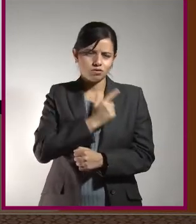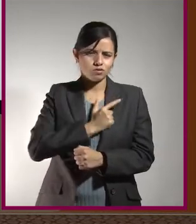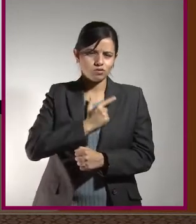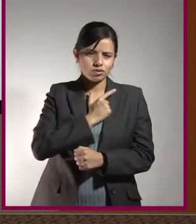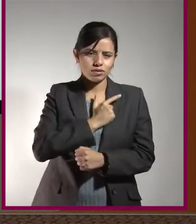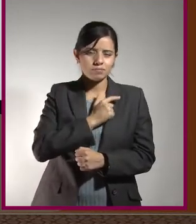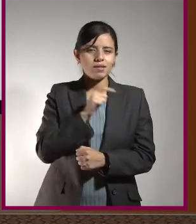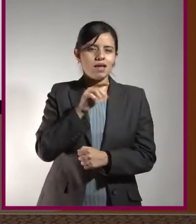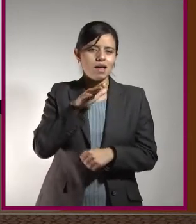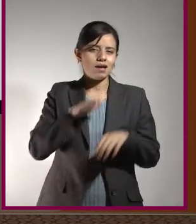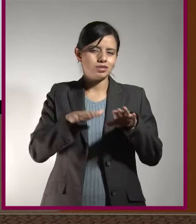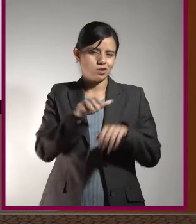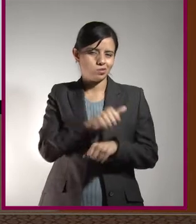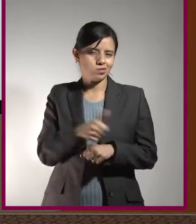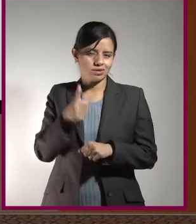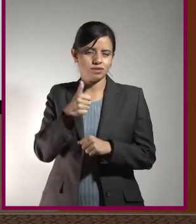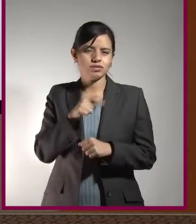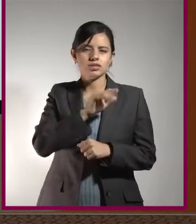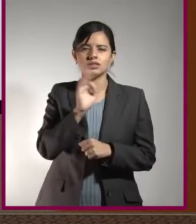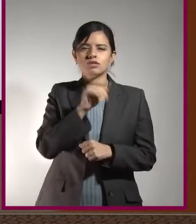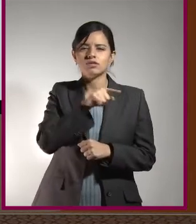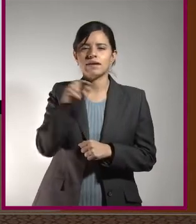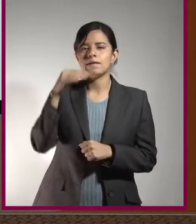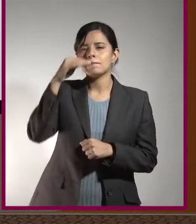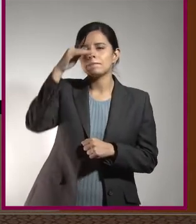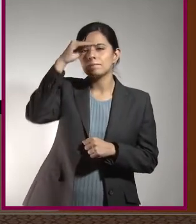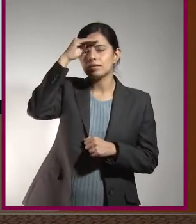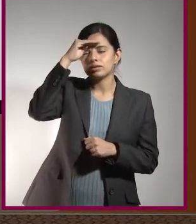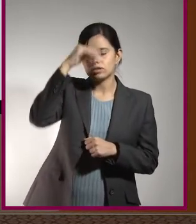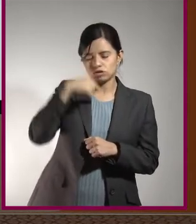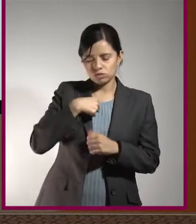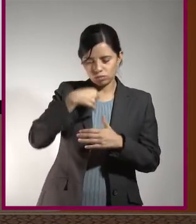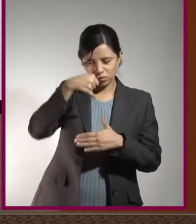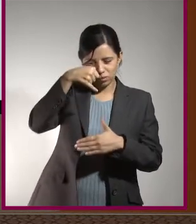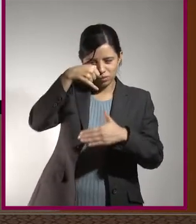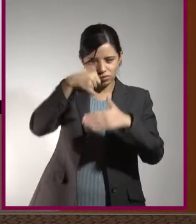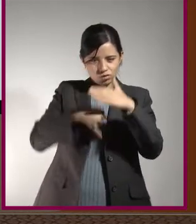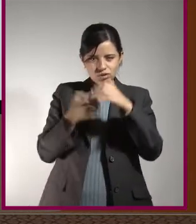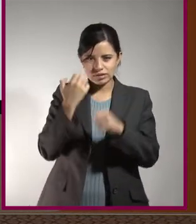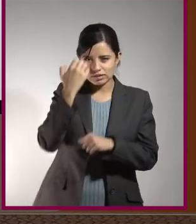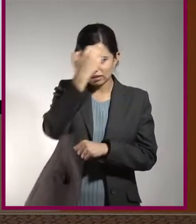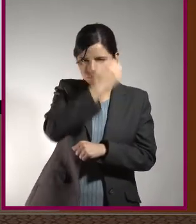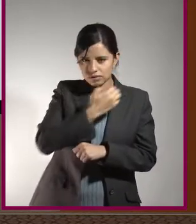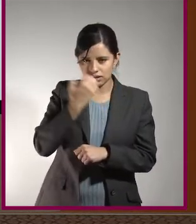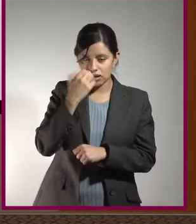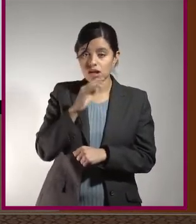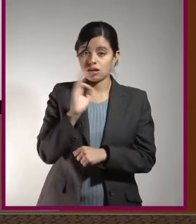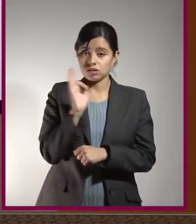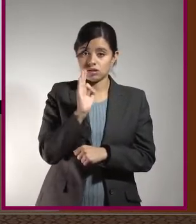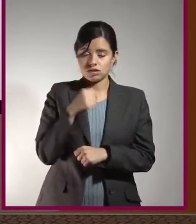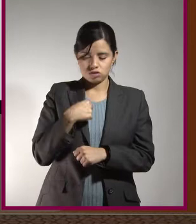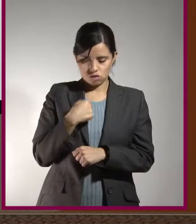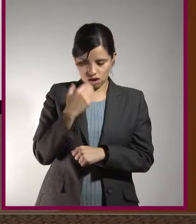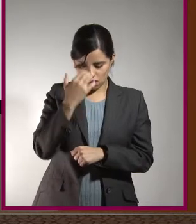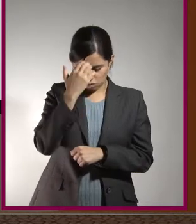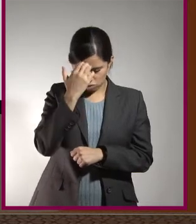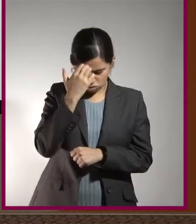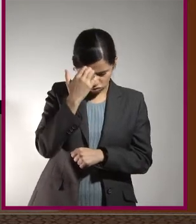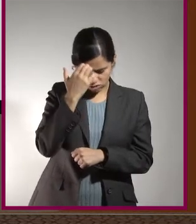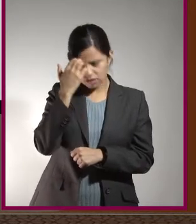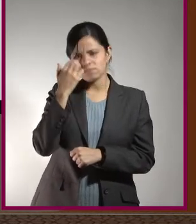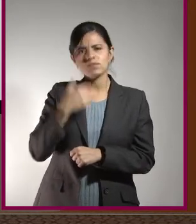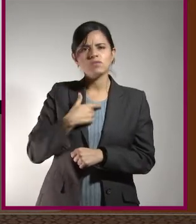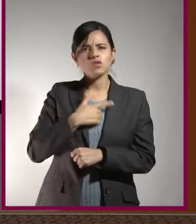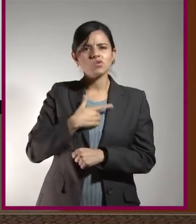veces yo siento que si nos permitiéramos explorar un poquito más al fondo, pues llegaríamos a conocernos mejor a nosotros